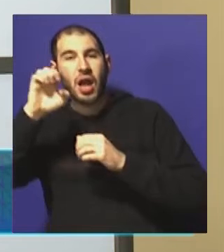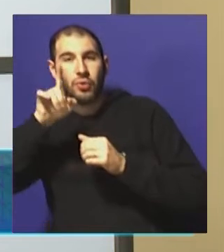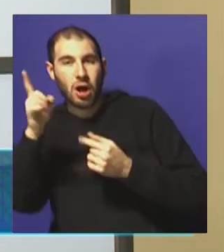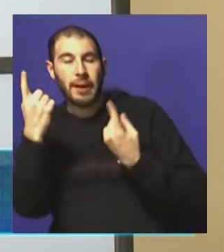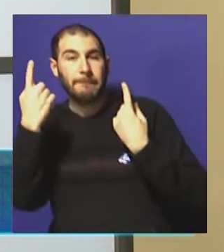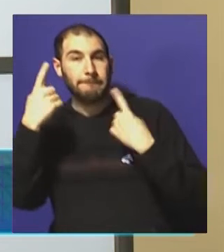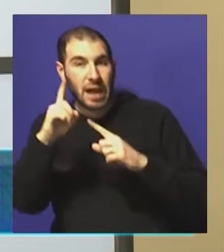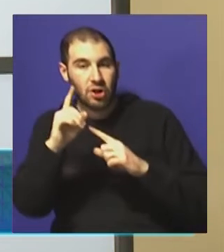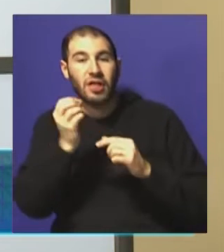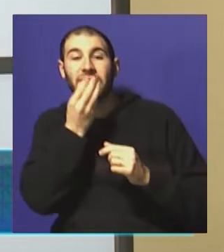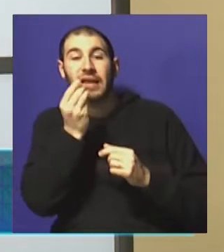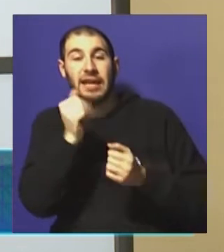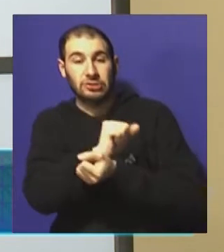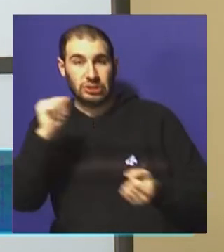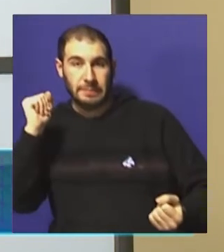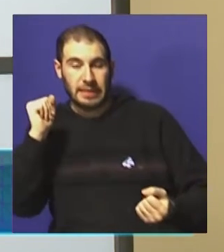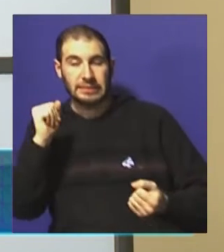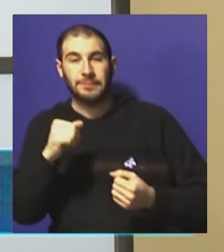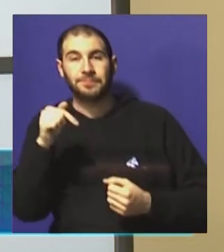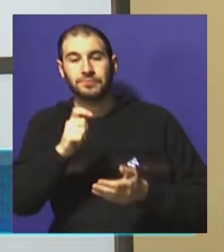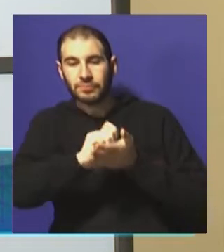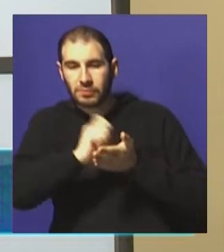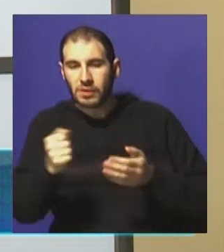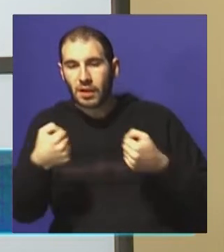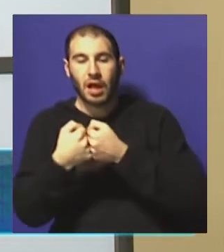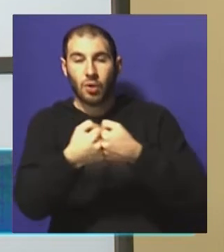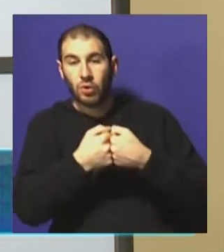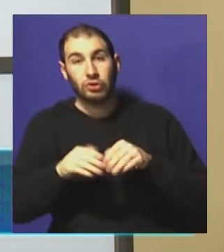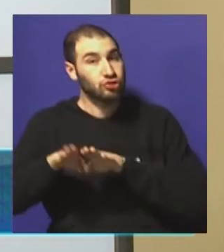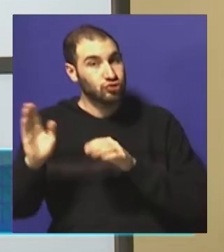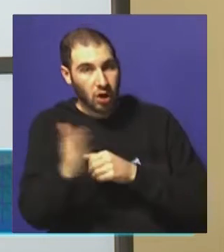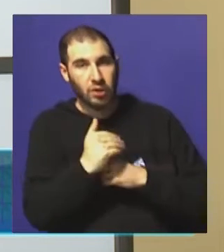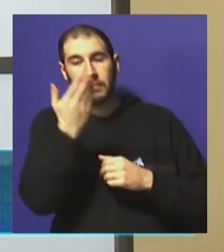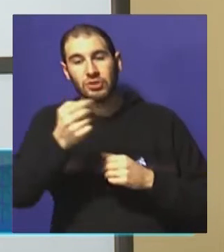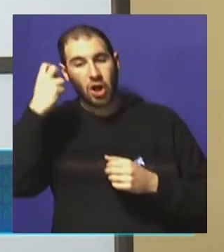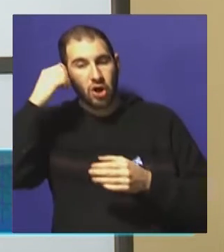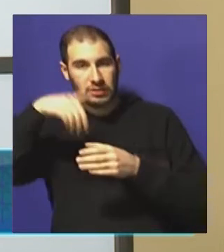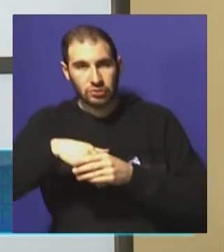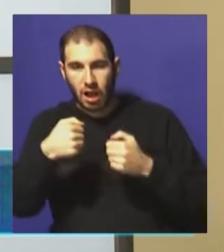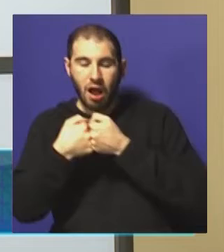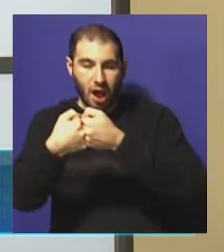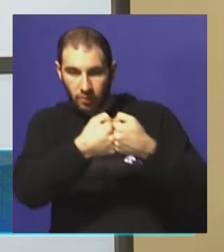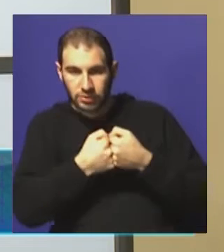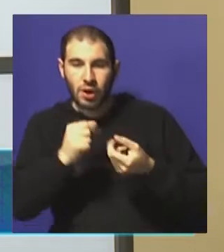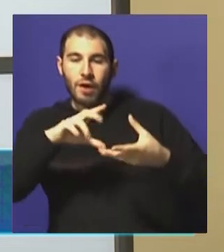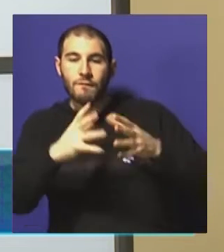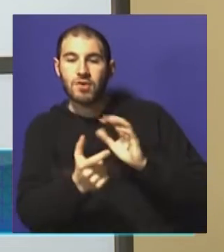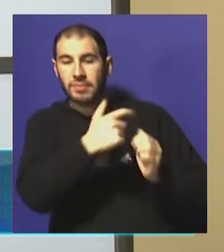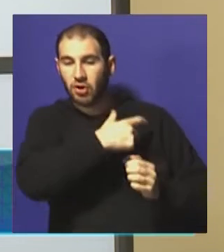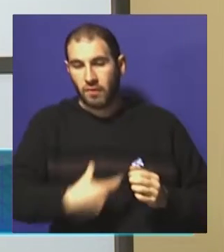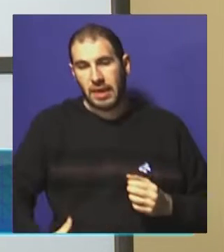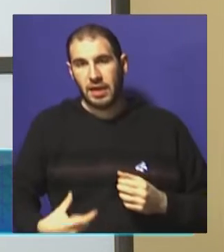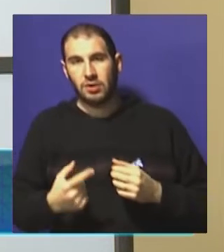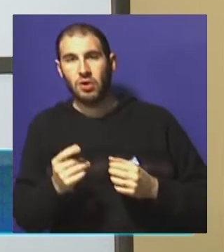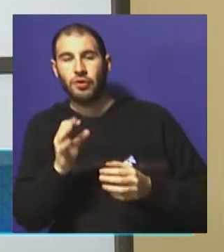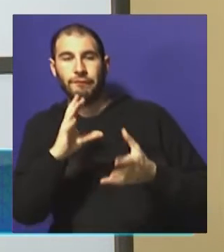pero en cuanto a la declaración de la independencia que se hace por unanimidad, ahí los congresales estuvieron todos de acuerdo. En cuanto a la forma de gobierno,